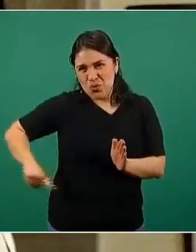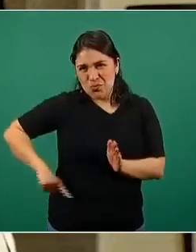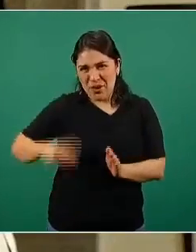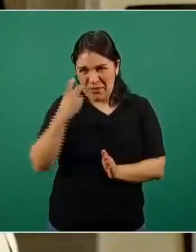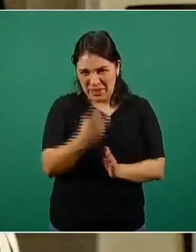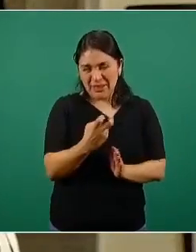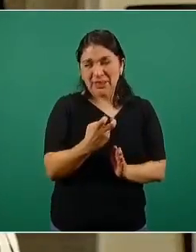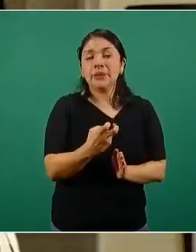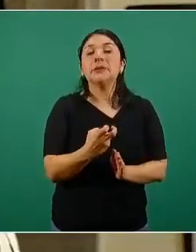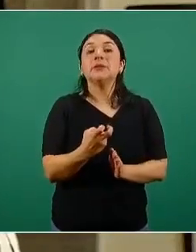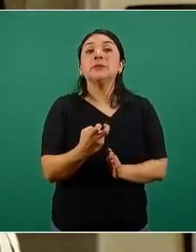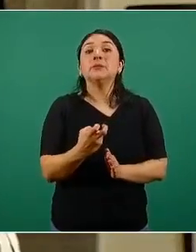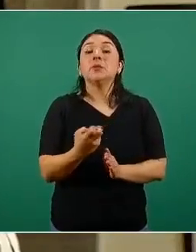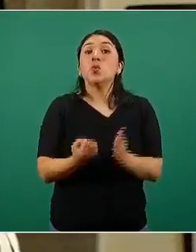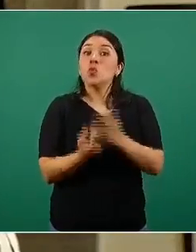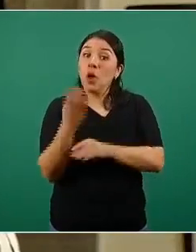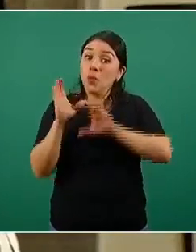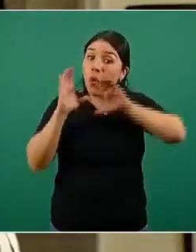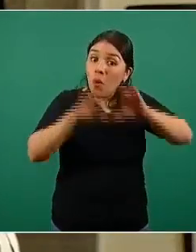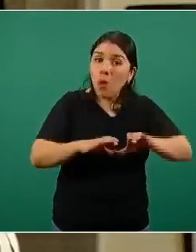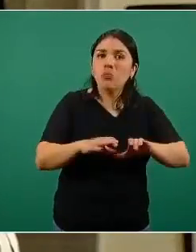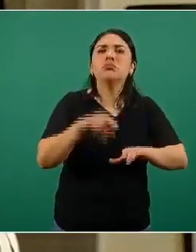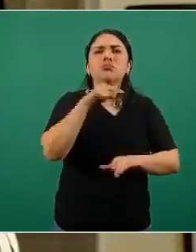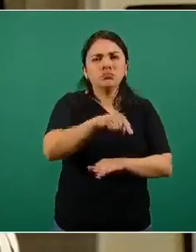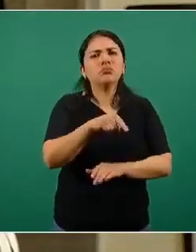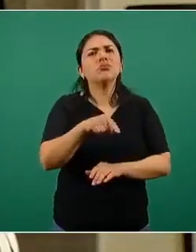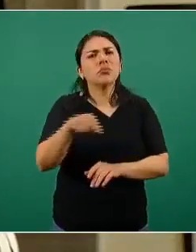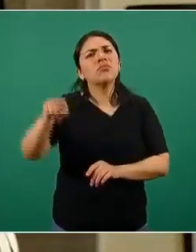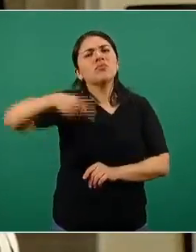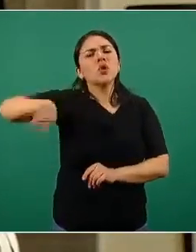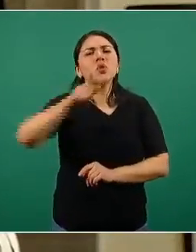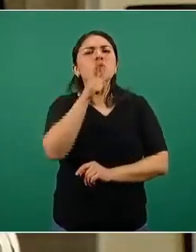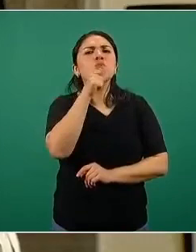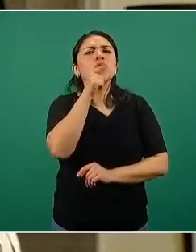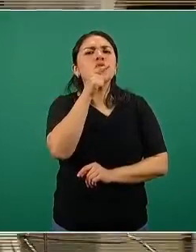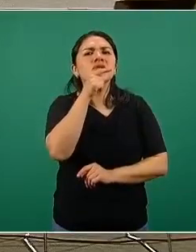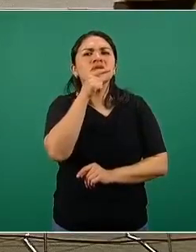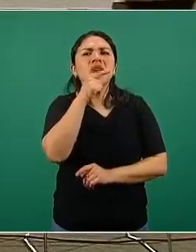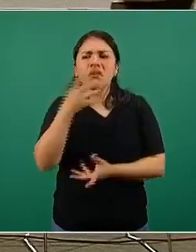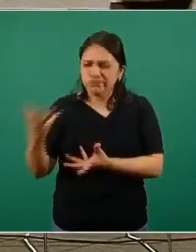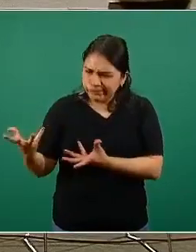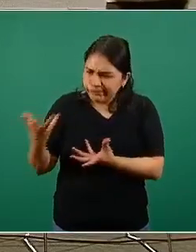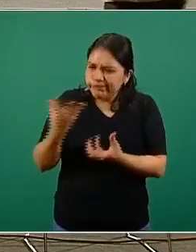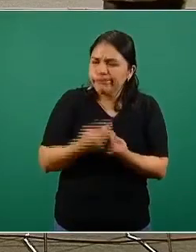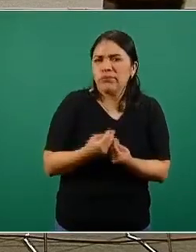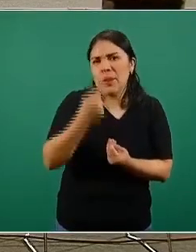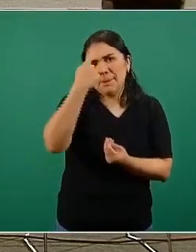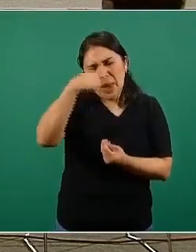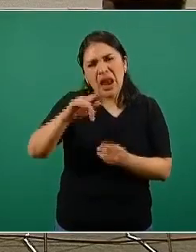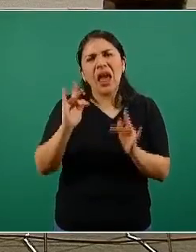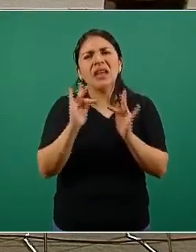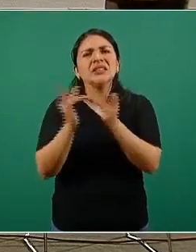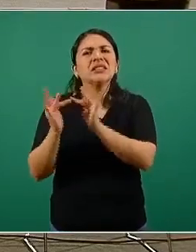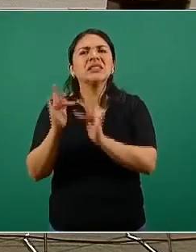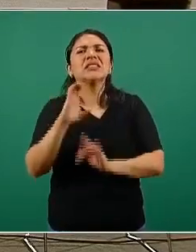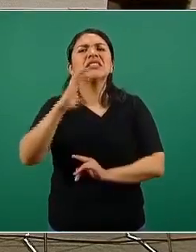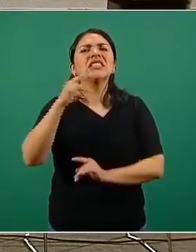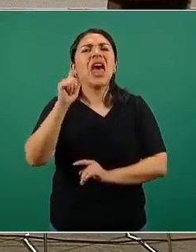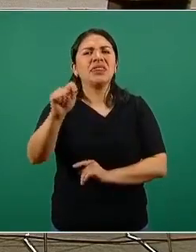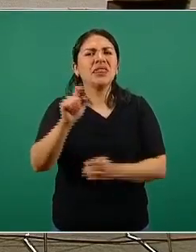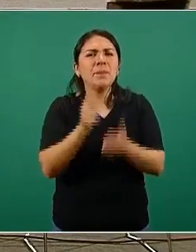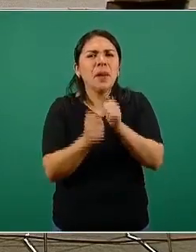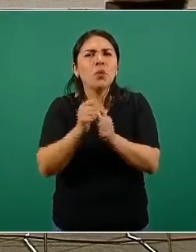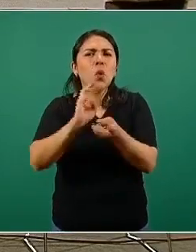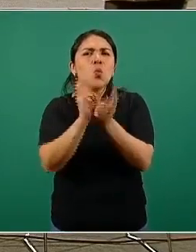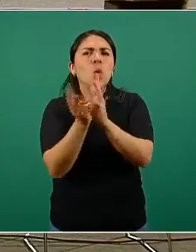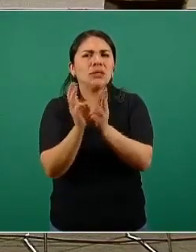este periodo, acercó a los oficiales de policía mediante chats vecinales en WhatsApp,